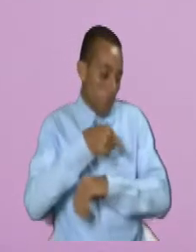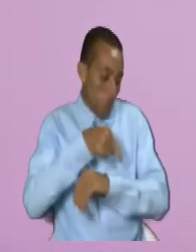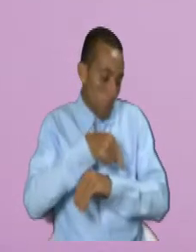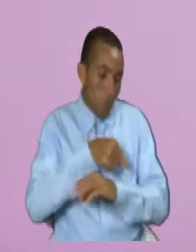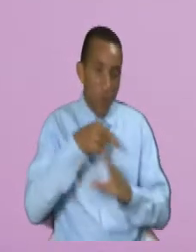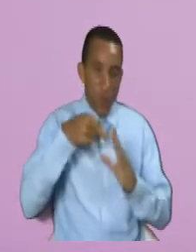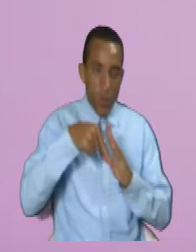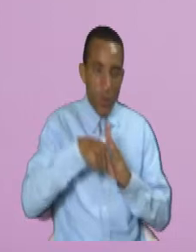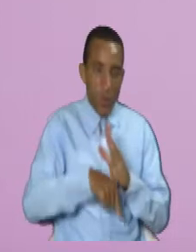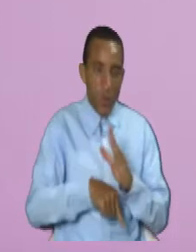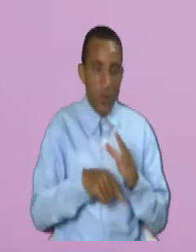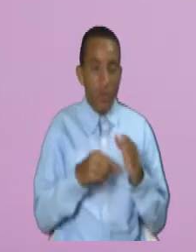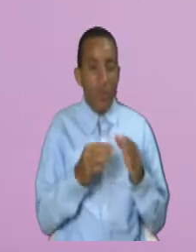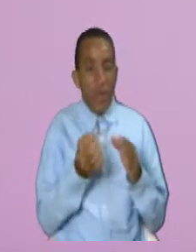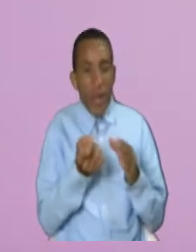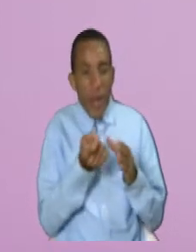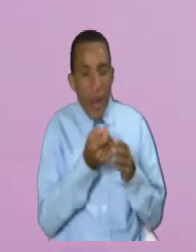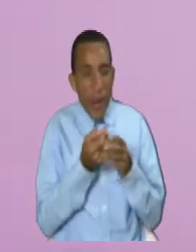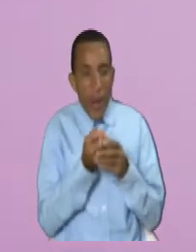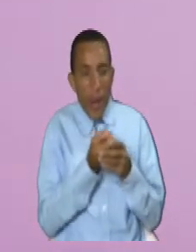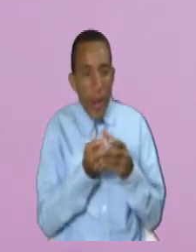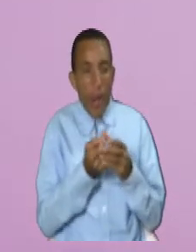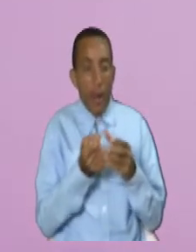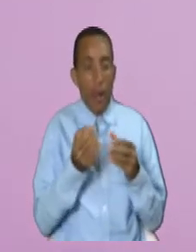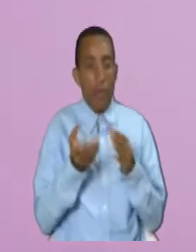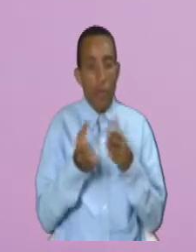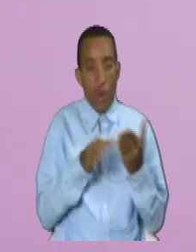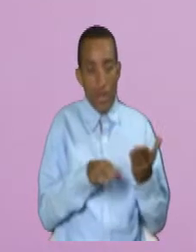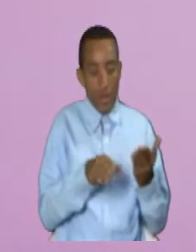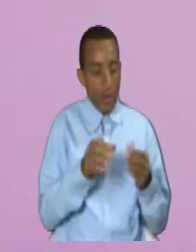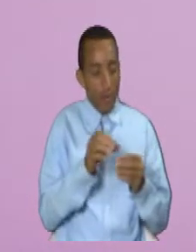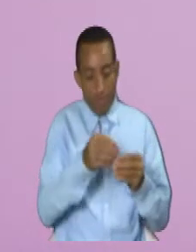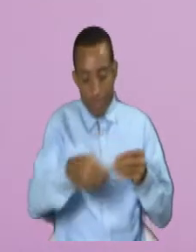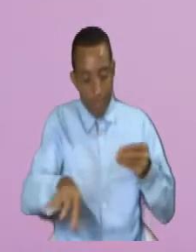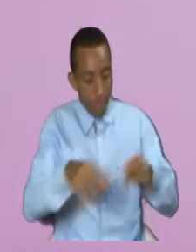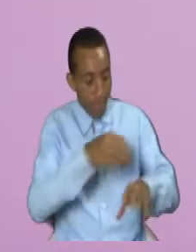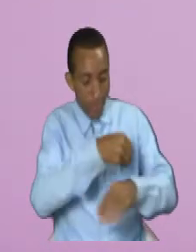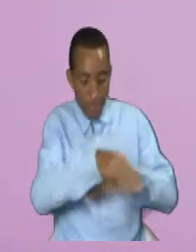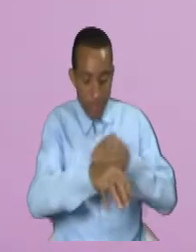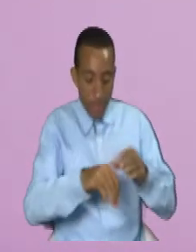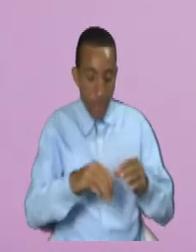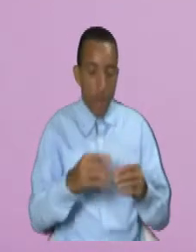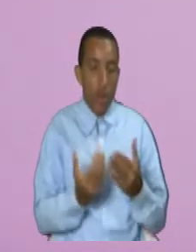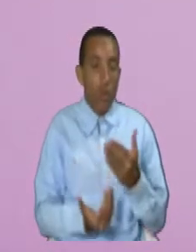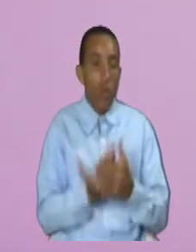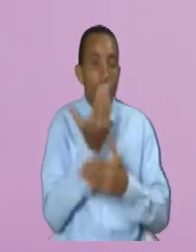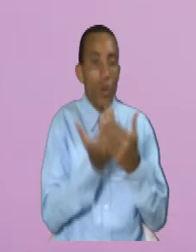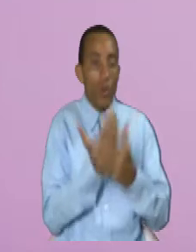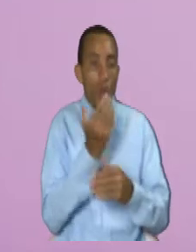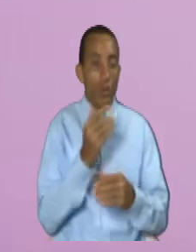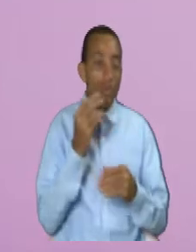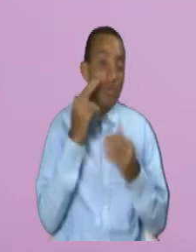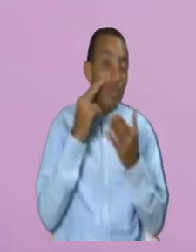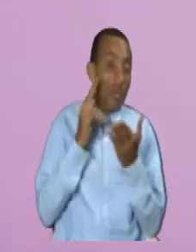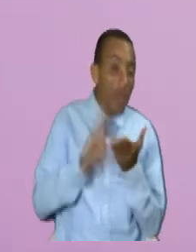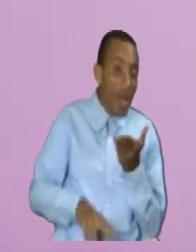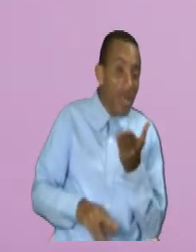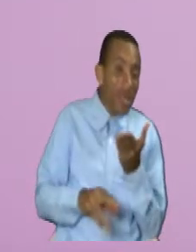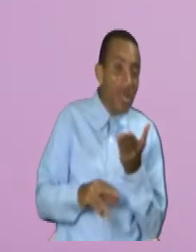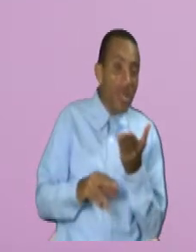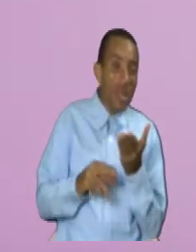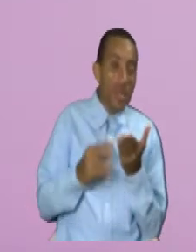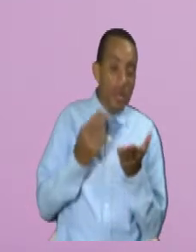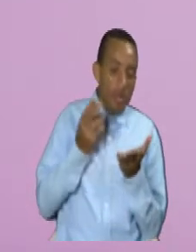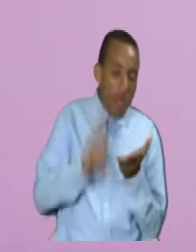en las células muertas que tenemos en la piel con nuestro efecto borrador, y lo que hace es que nos ayuda a disminuir las manchas que tenemos en la piel y las mejora,